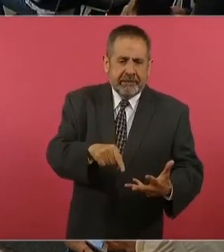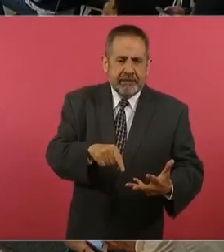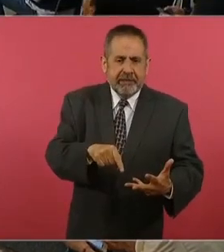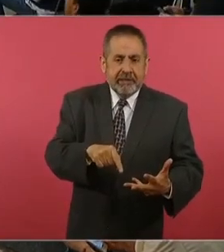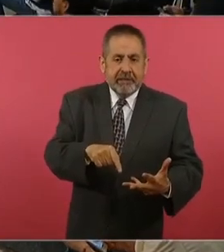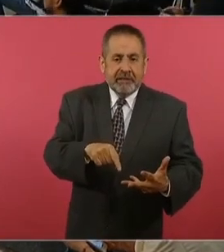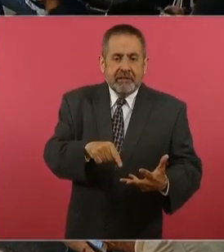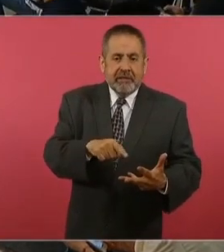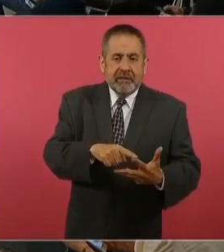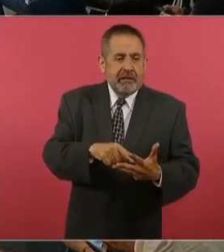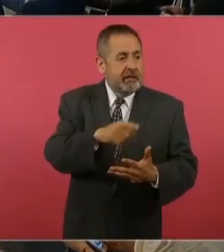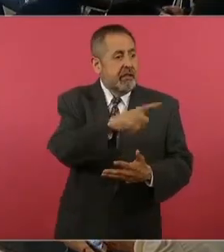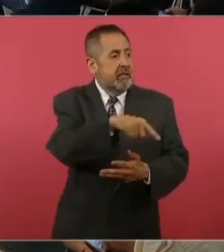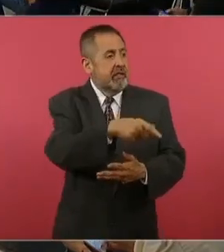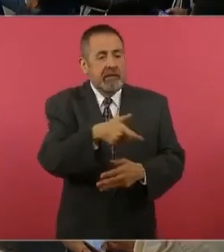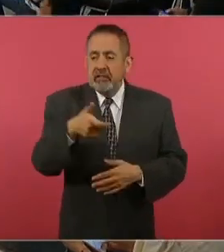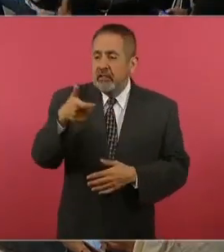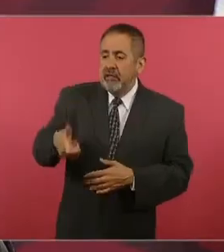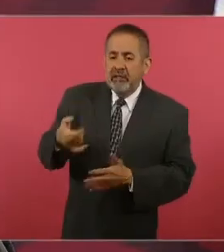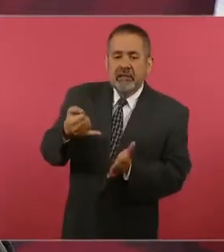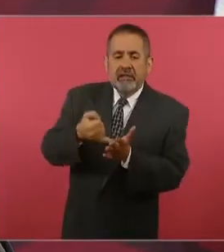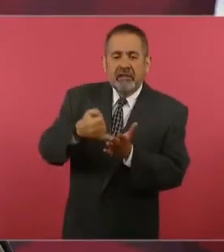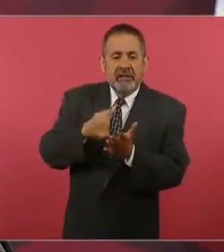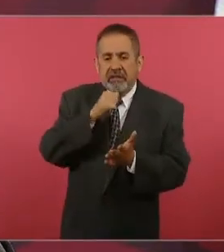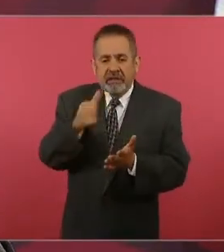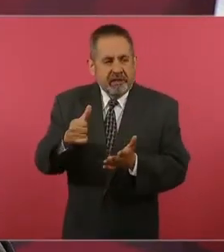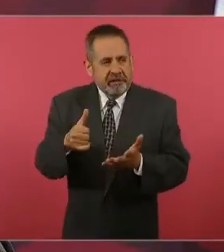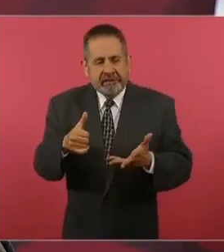no pagaban impuestos los potentados.